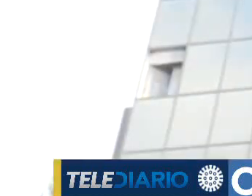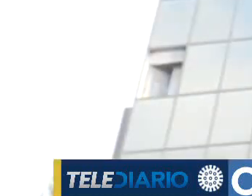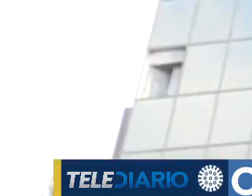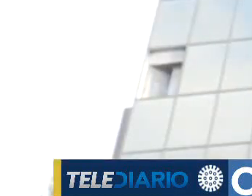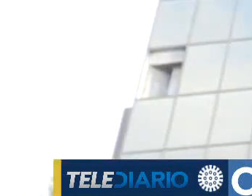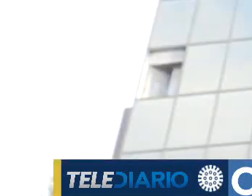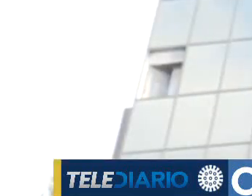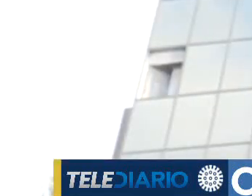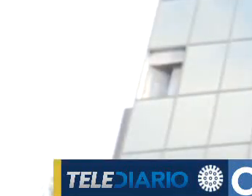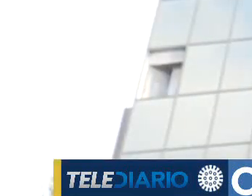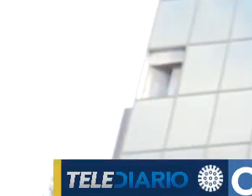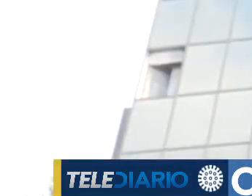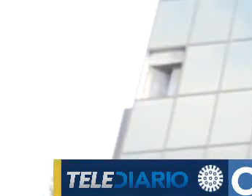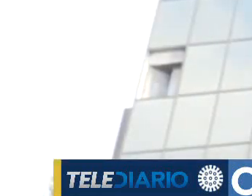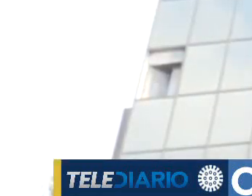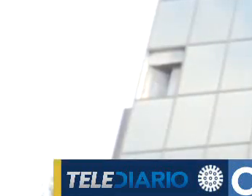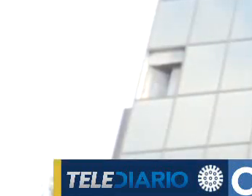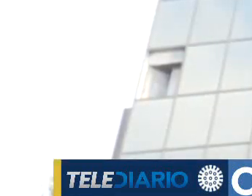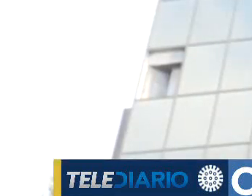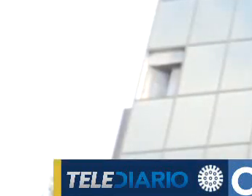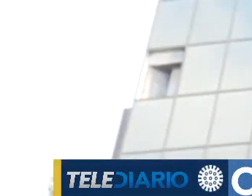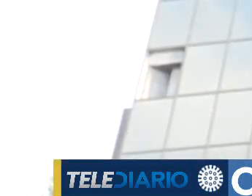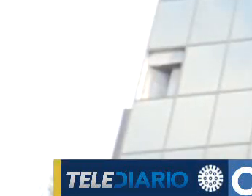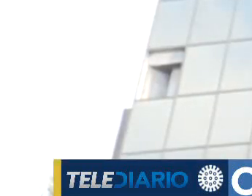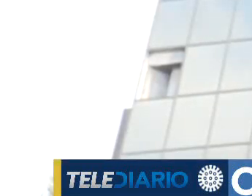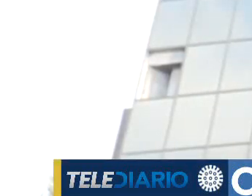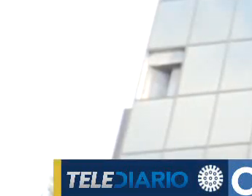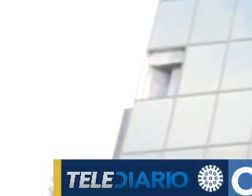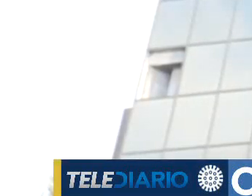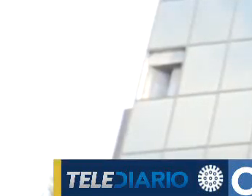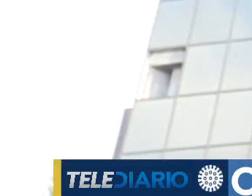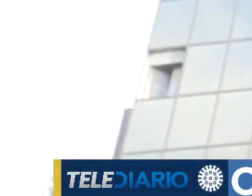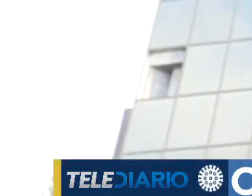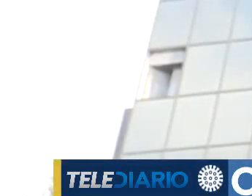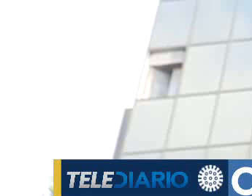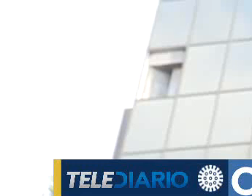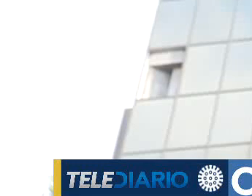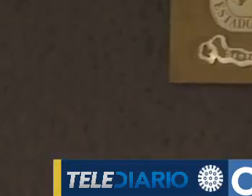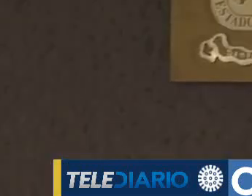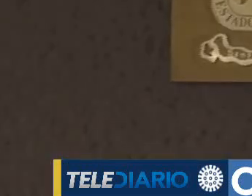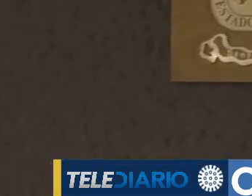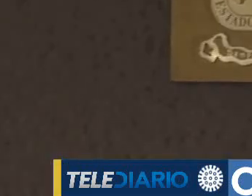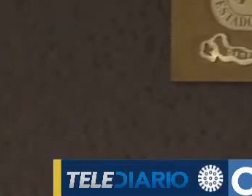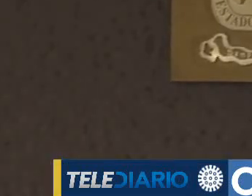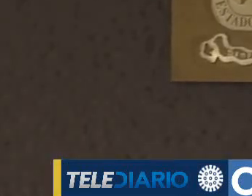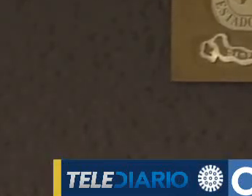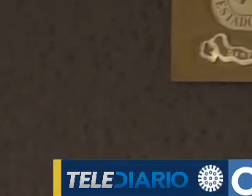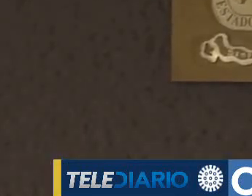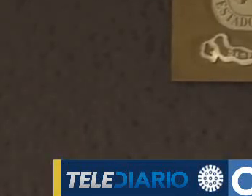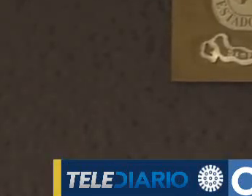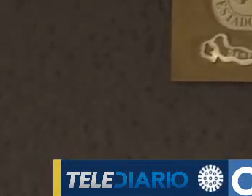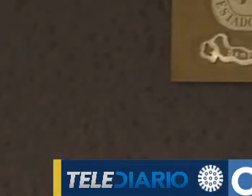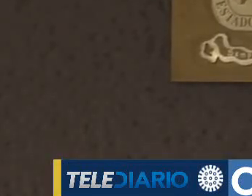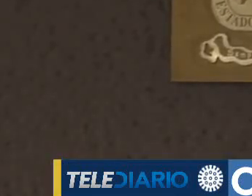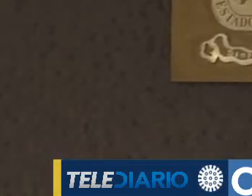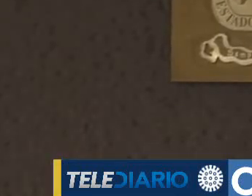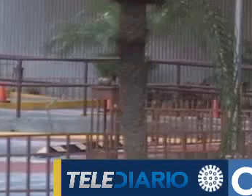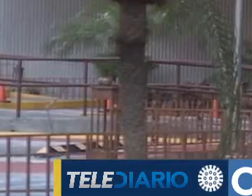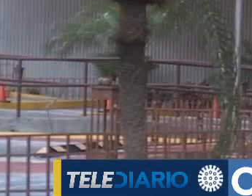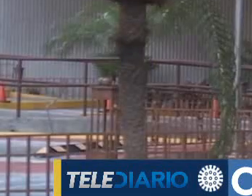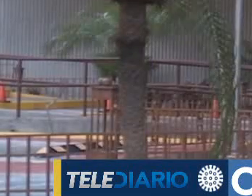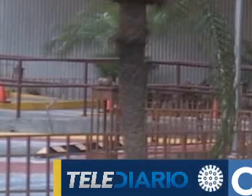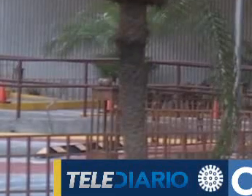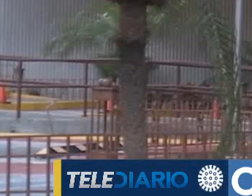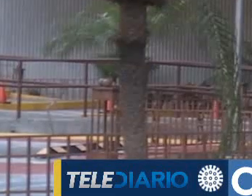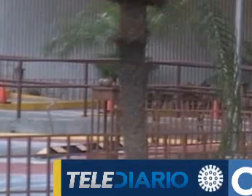del Hospital Metropolitano, Amalia Becerra Aquino, informó que los 2 casos adicionales son trabajadores del Congreso y agregó